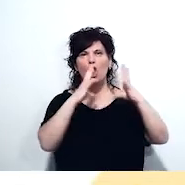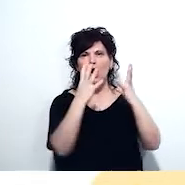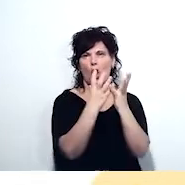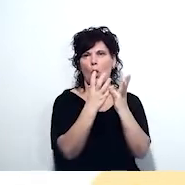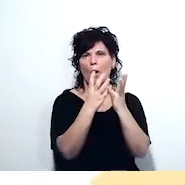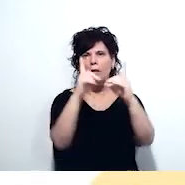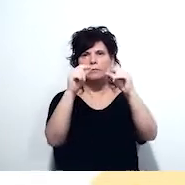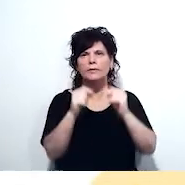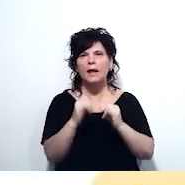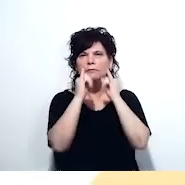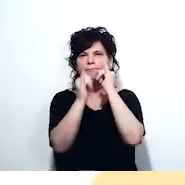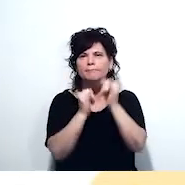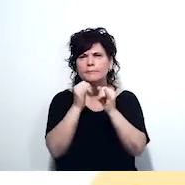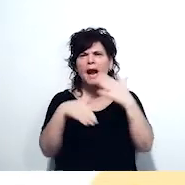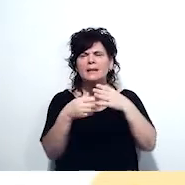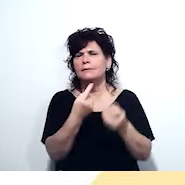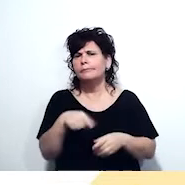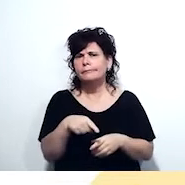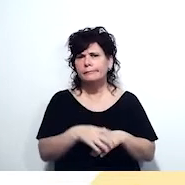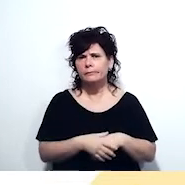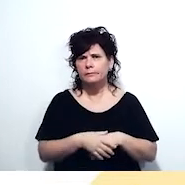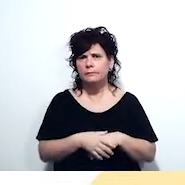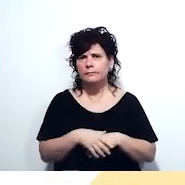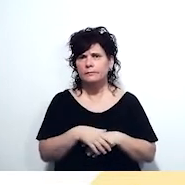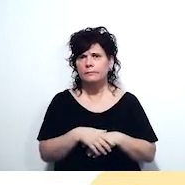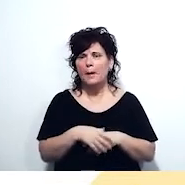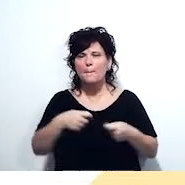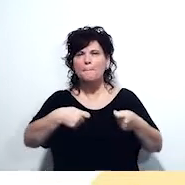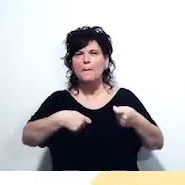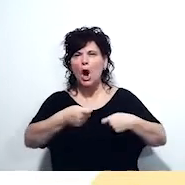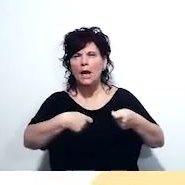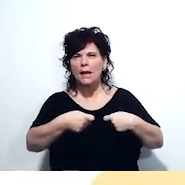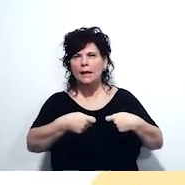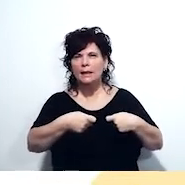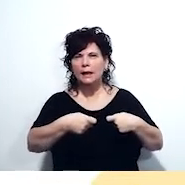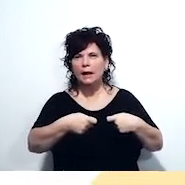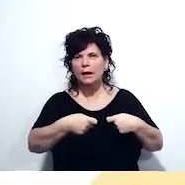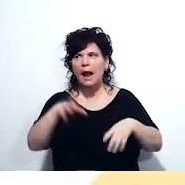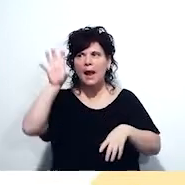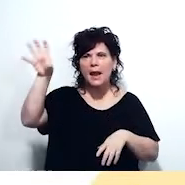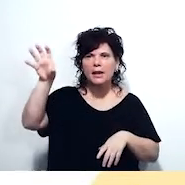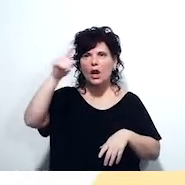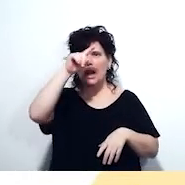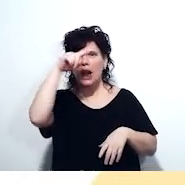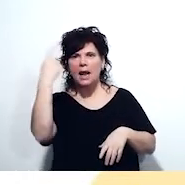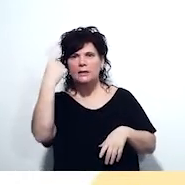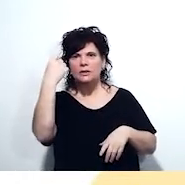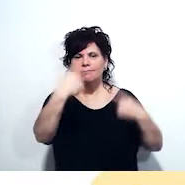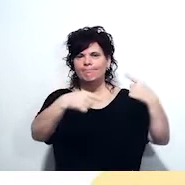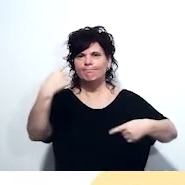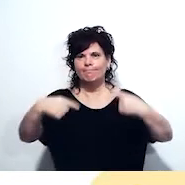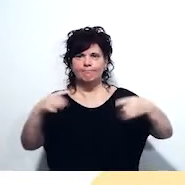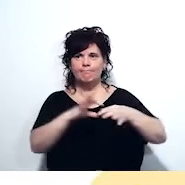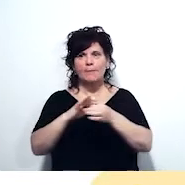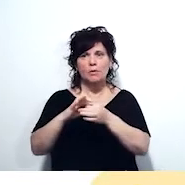qué hacer con los datos. Esta gestión de datos es diferentes políticas de nacionales y regionales que tienen que ver con